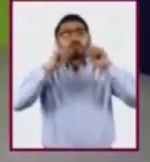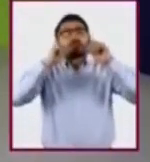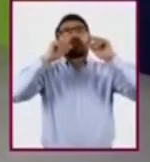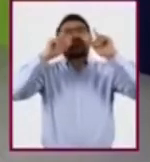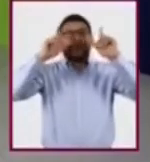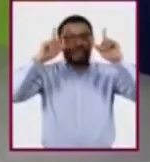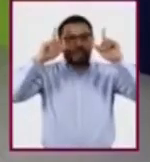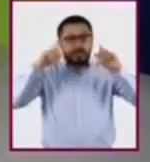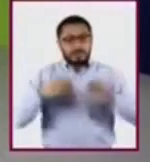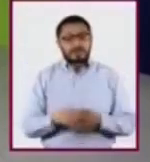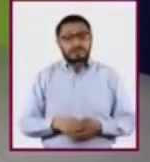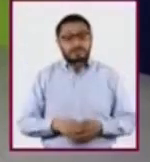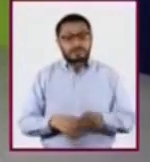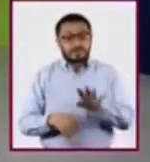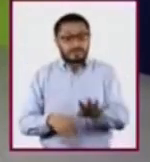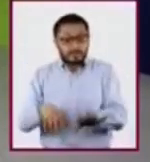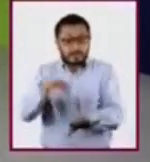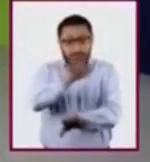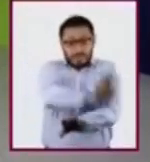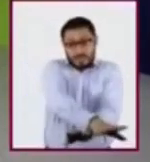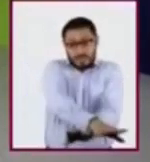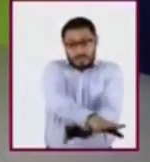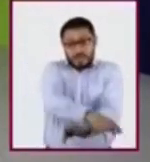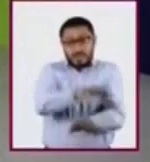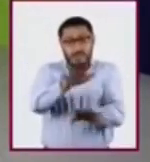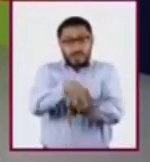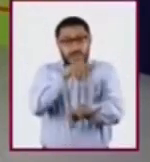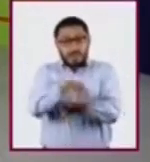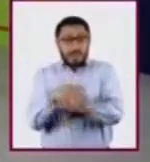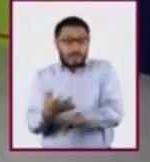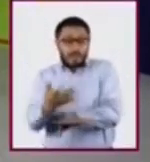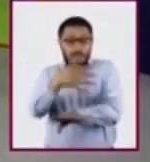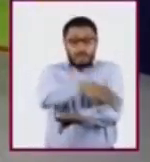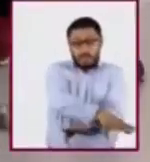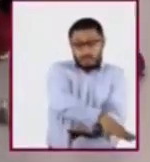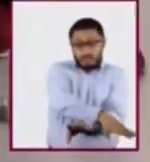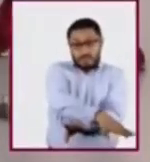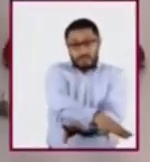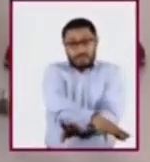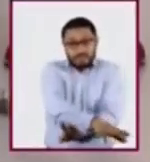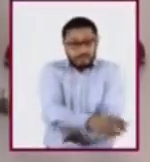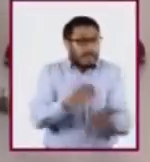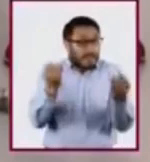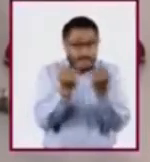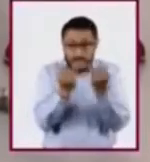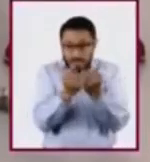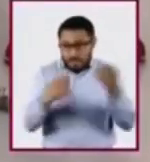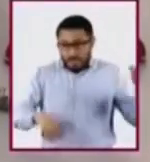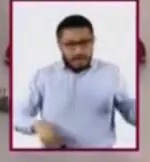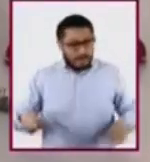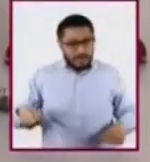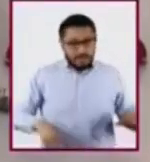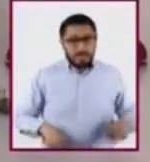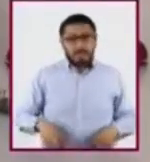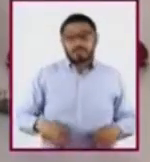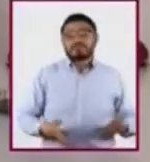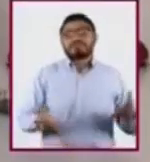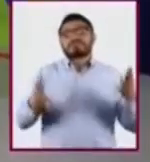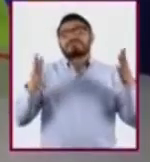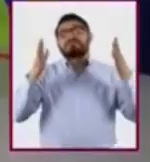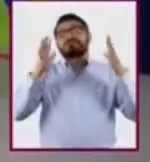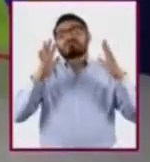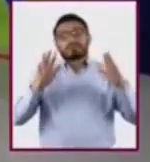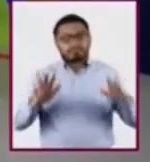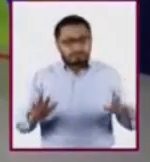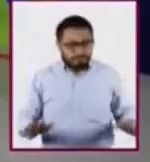enfrente y realizamos el mismo movimiento. Muy bien, vamos a relajarnos de manera constante